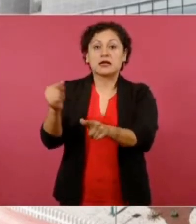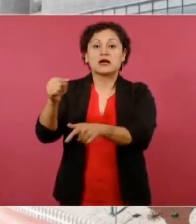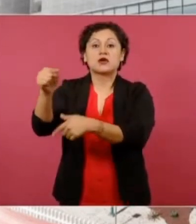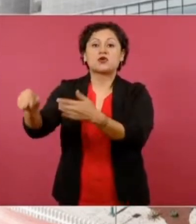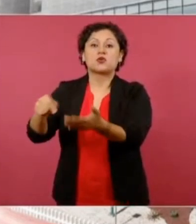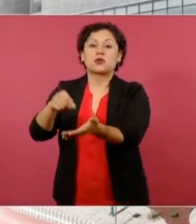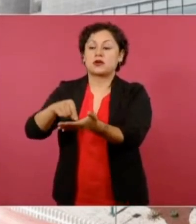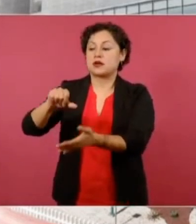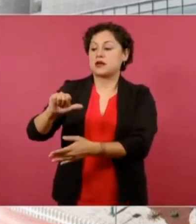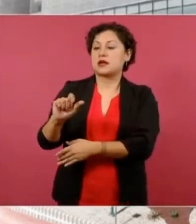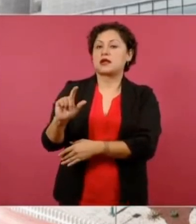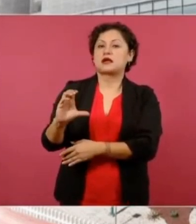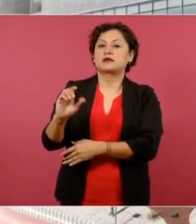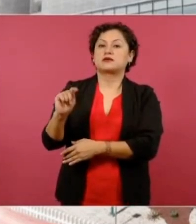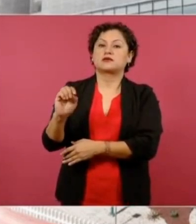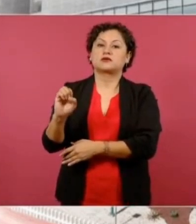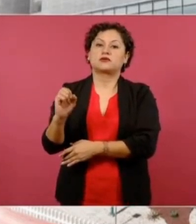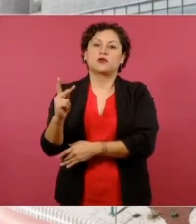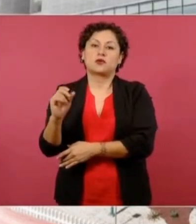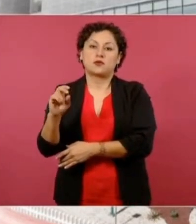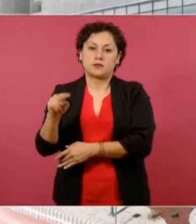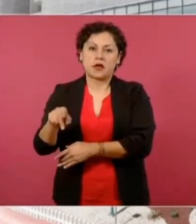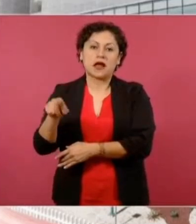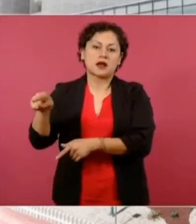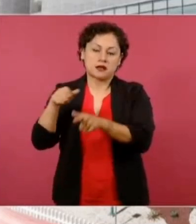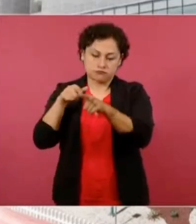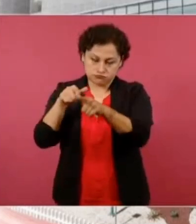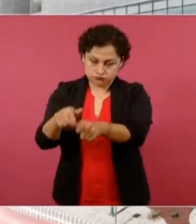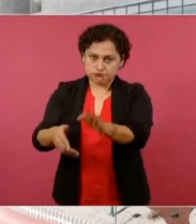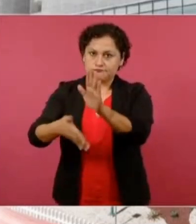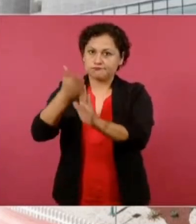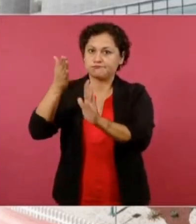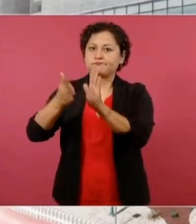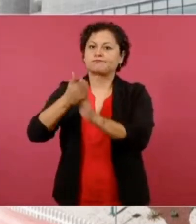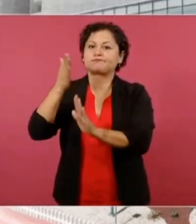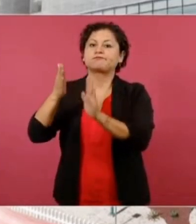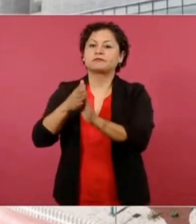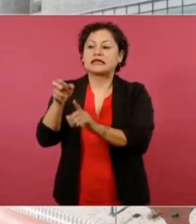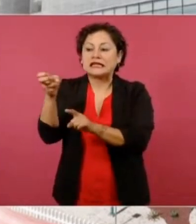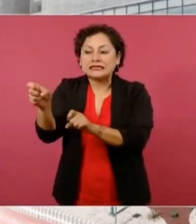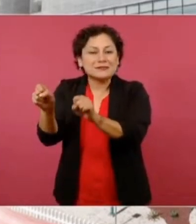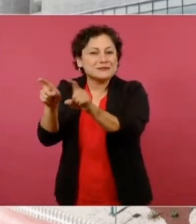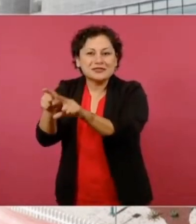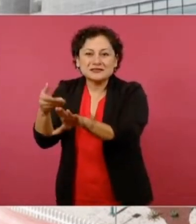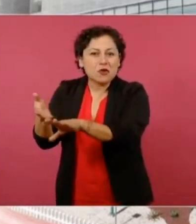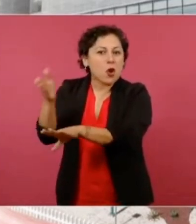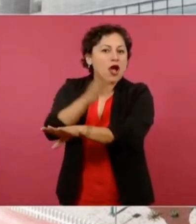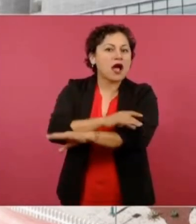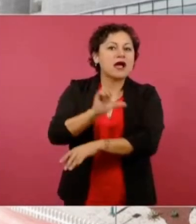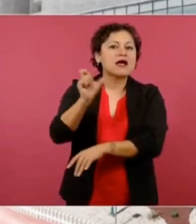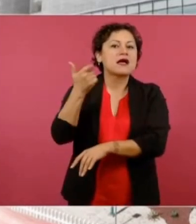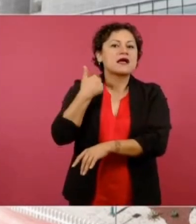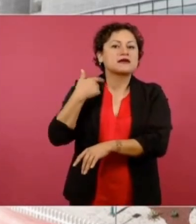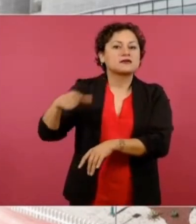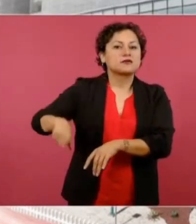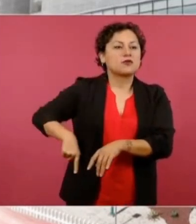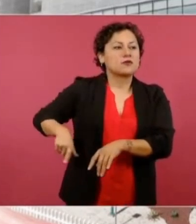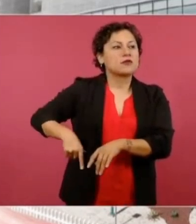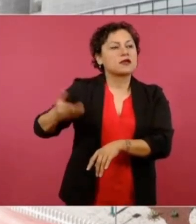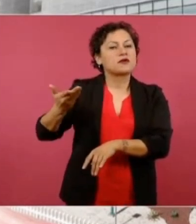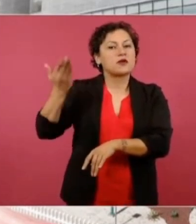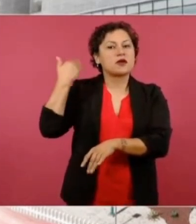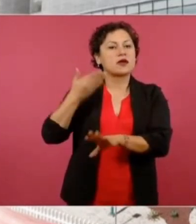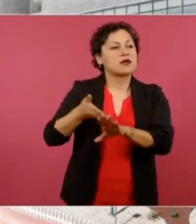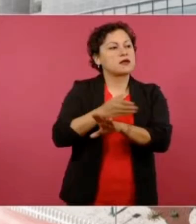en Actopan, se está concluyendo una obra inacabada, también abandonada, que el Gobierno federal y el Gobierno del Estado